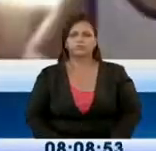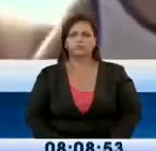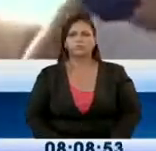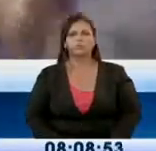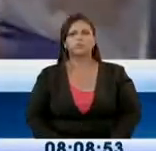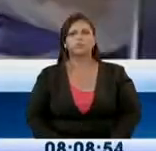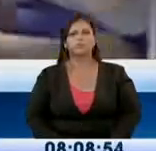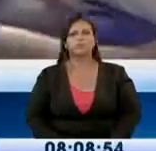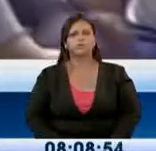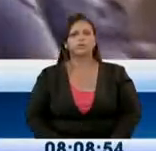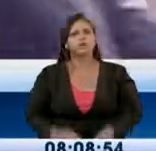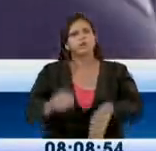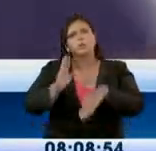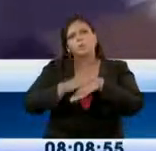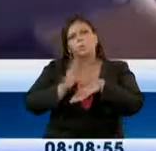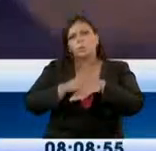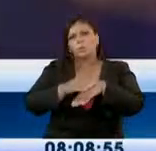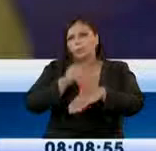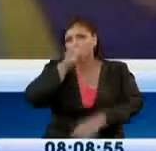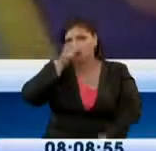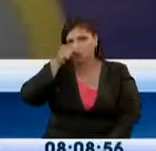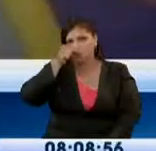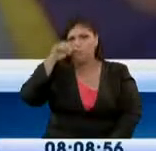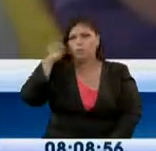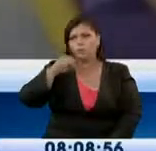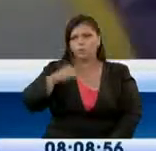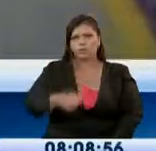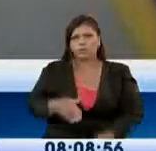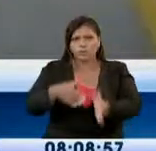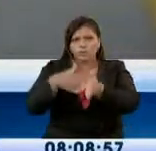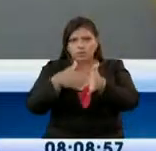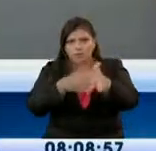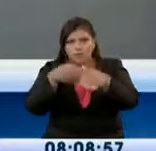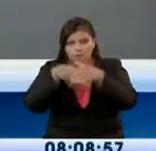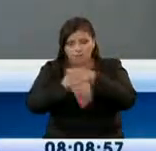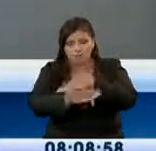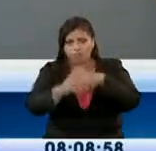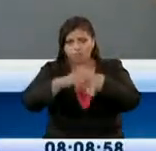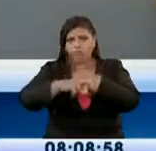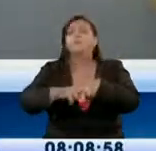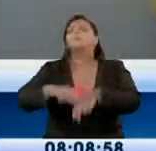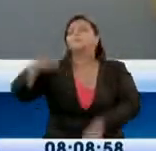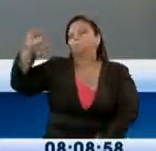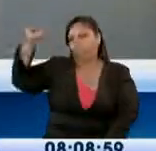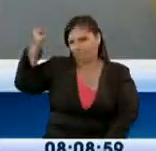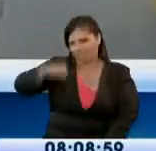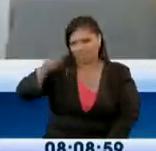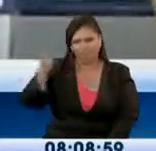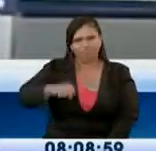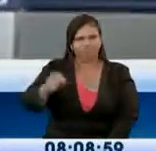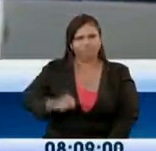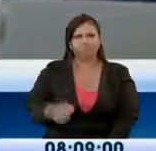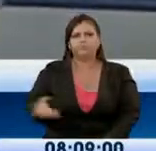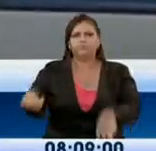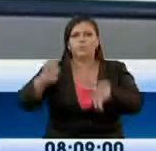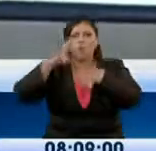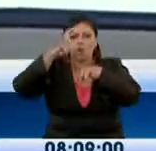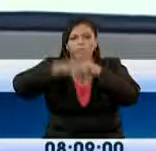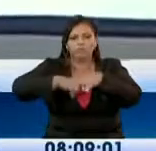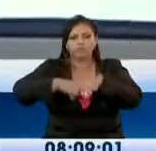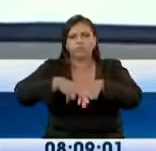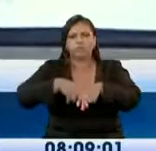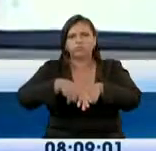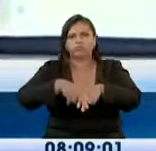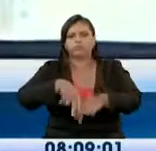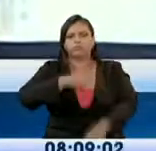que se drogan a veces en la metro. ¿Se drogan aquí? Sí. ¿Dentro del bus? Dentro del bus se drogan. ¿De frente no les da vergüenza?